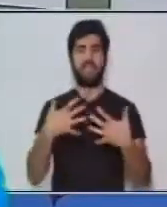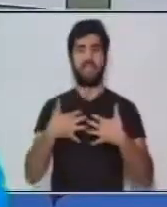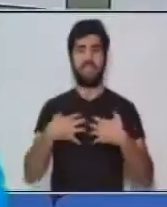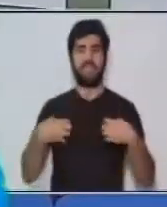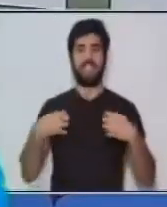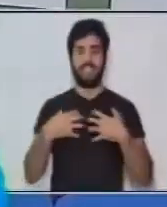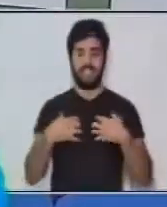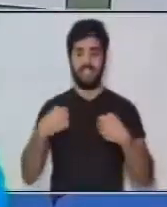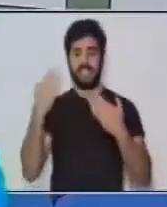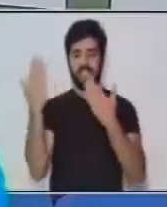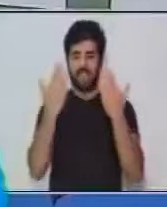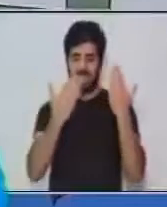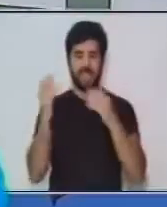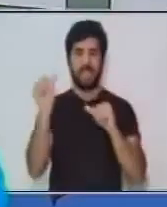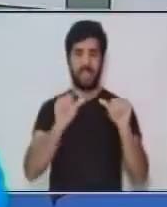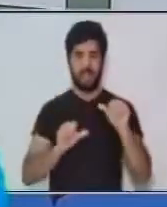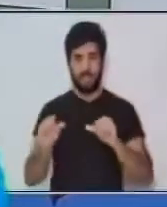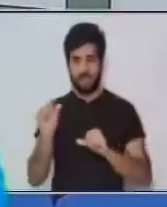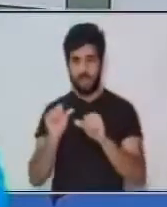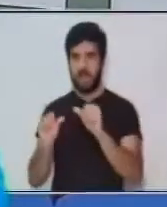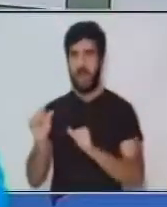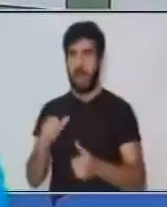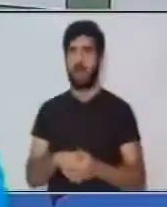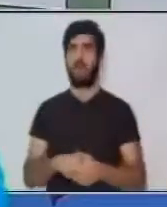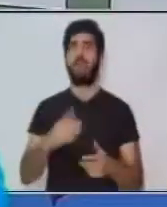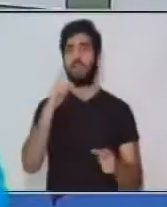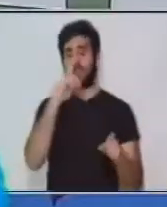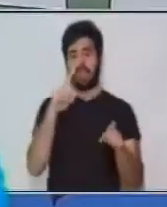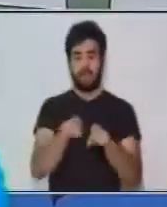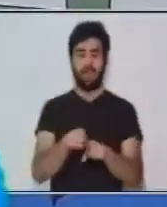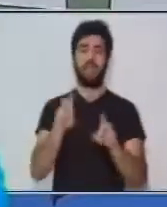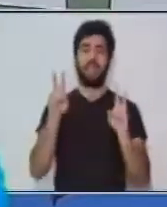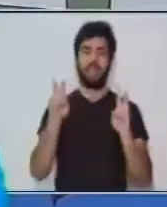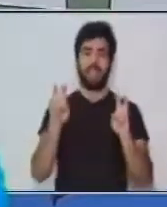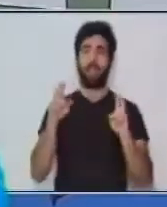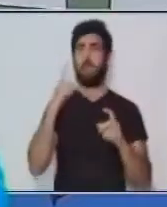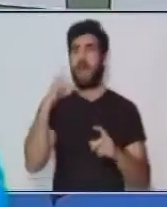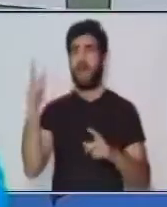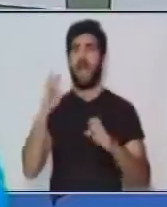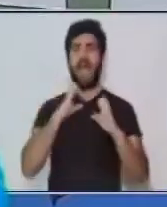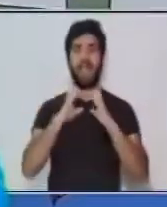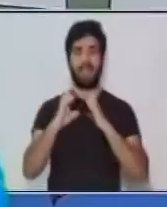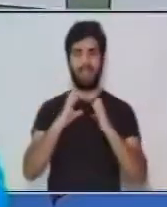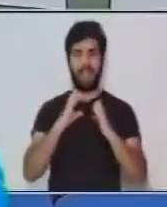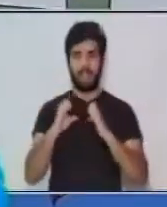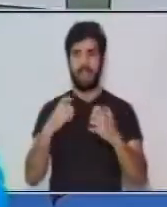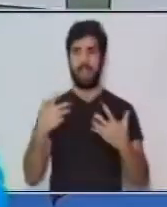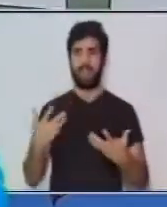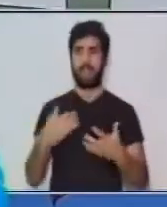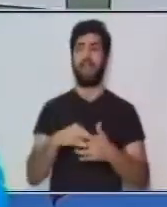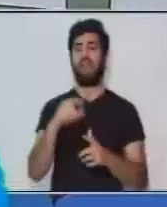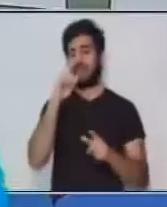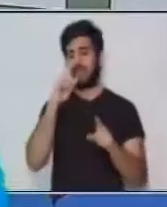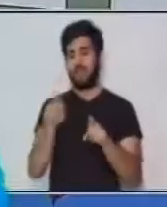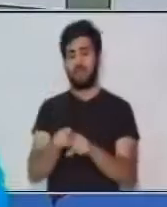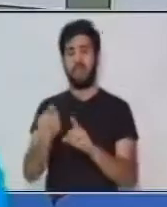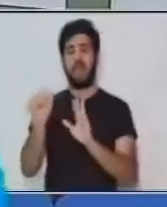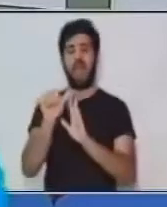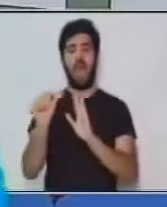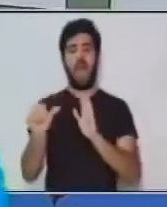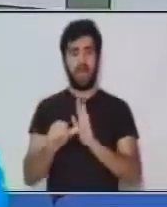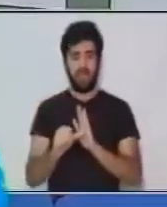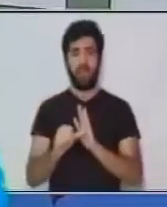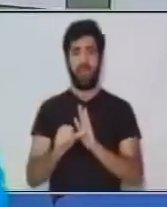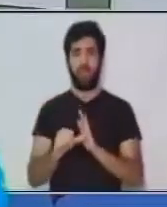como esa fuente primaria de investigación. Algún tipo de entrevistas también, algún tipo de artículos. Y así es como también